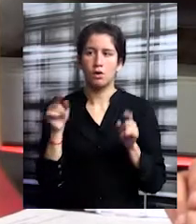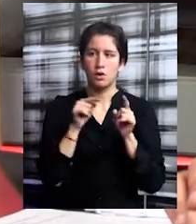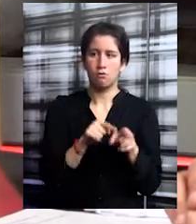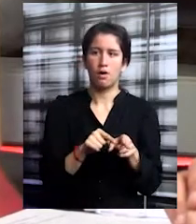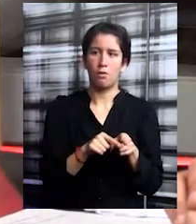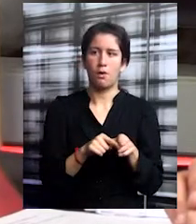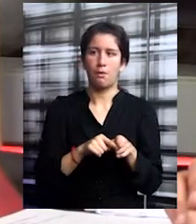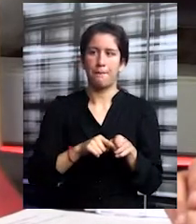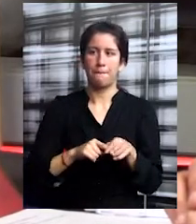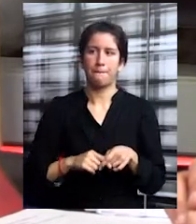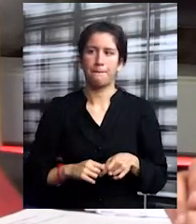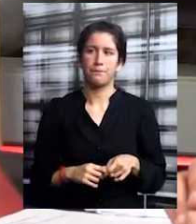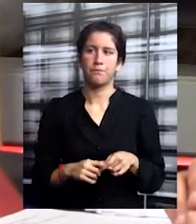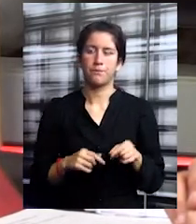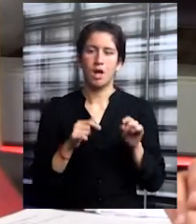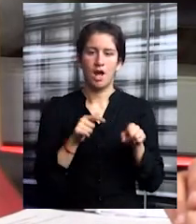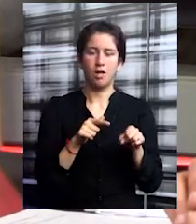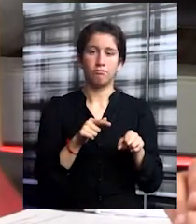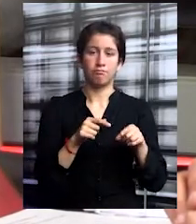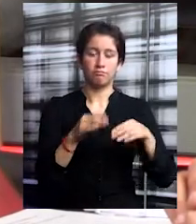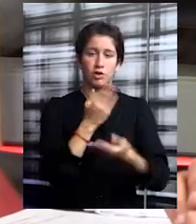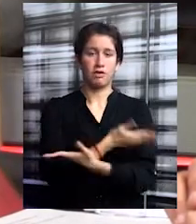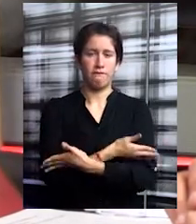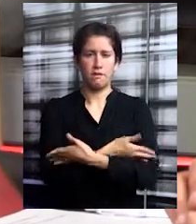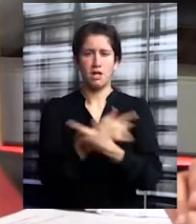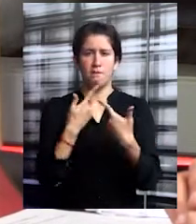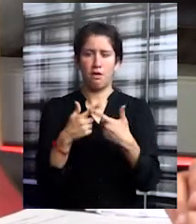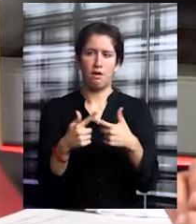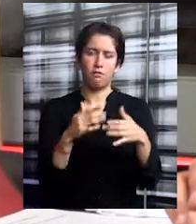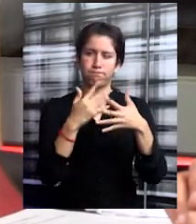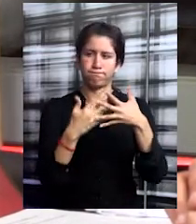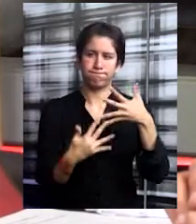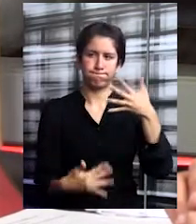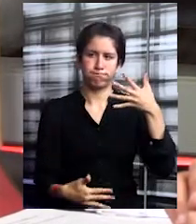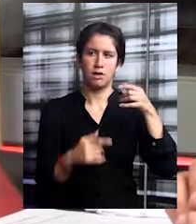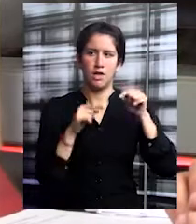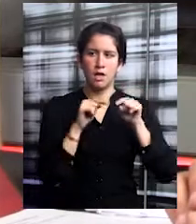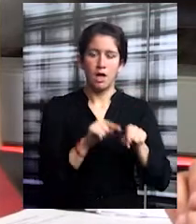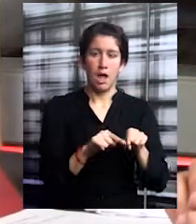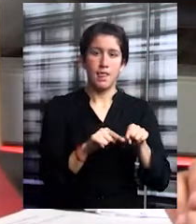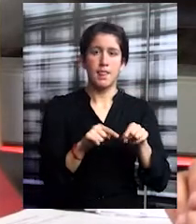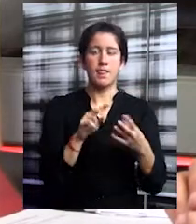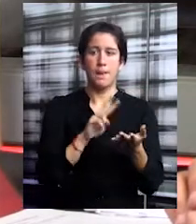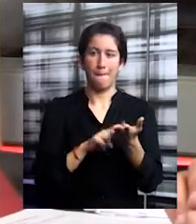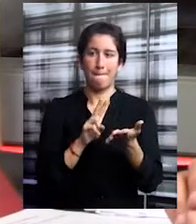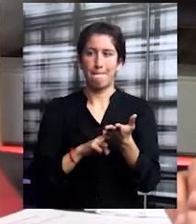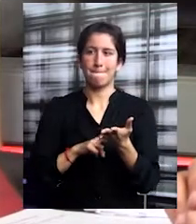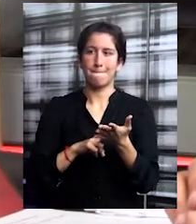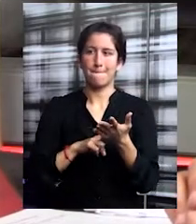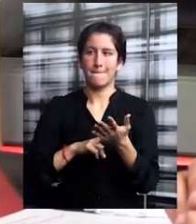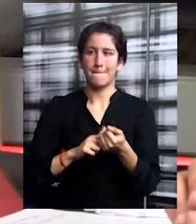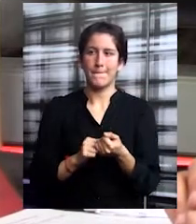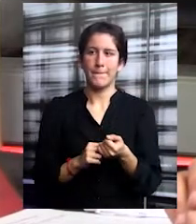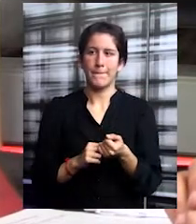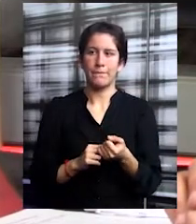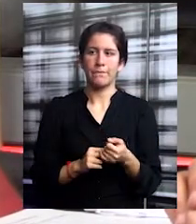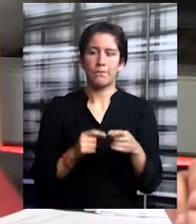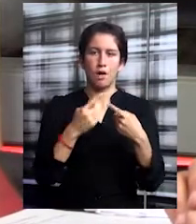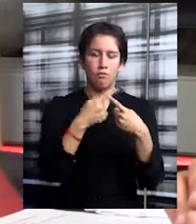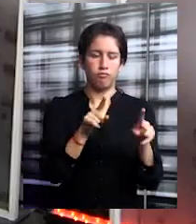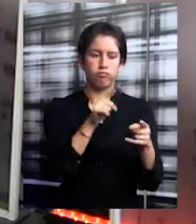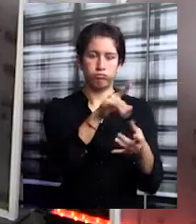Cabildo, La Ligua, Los Andes y San Felipe. Eso es lo que reagrupa en términos reales nuestras